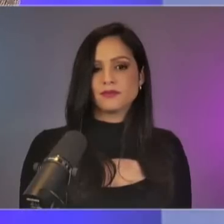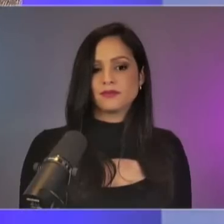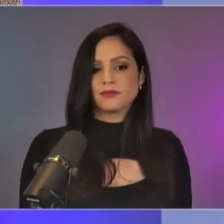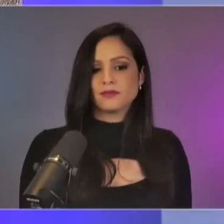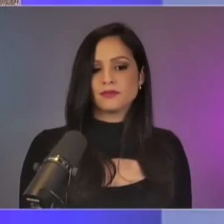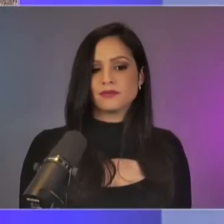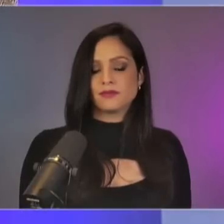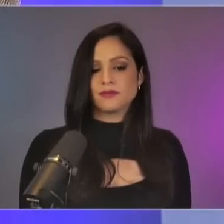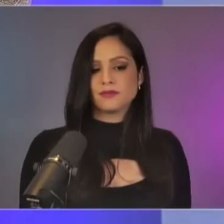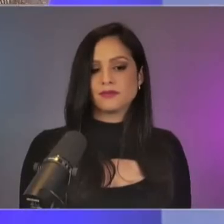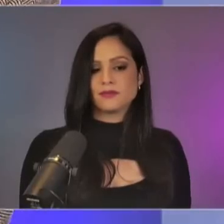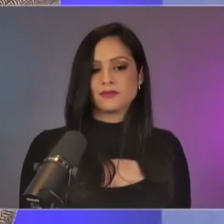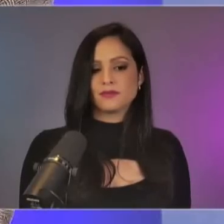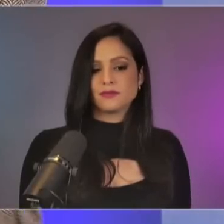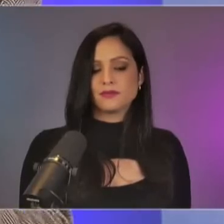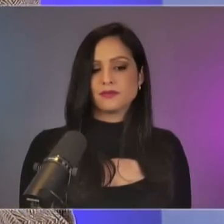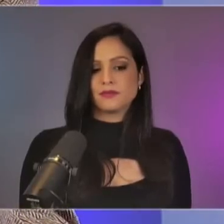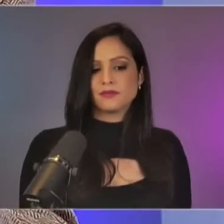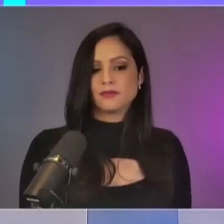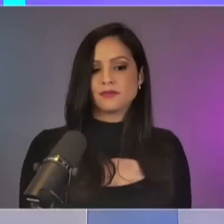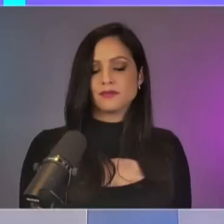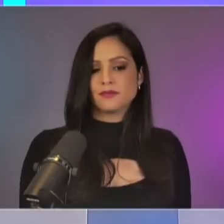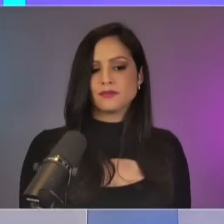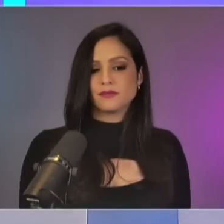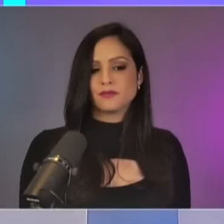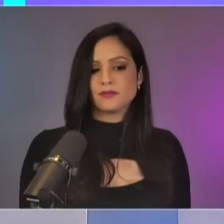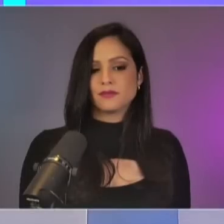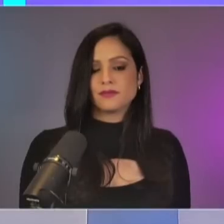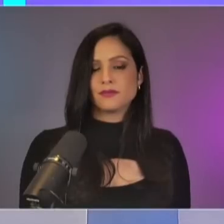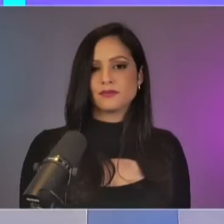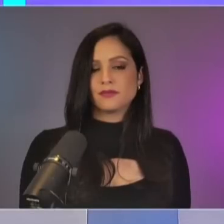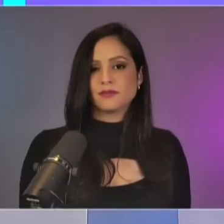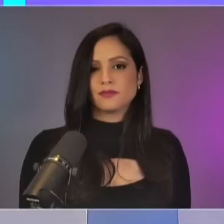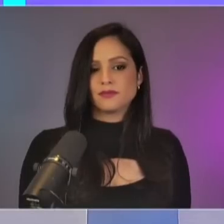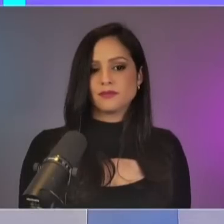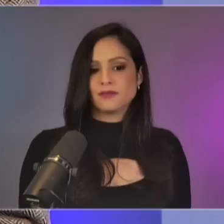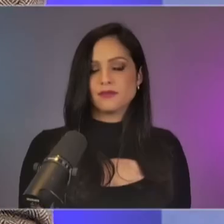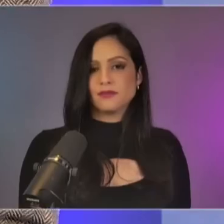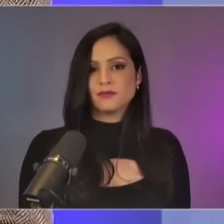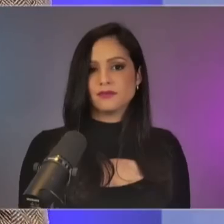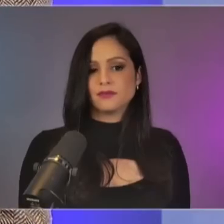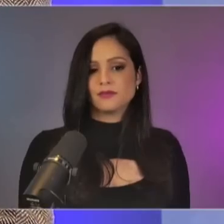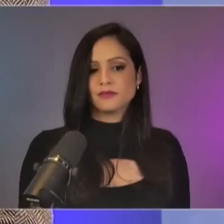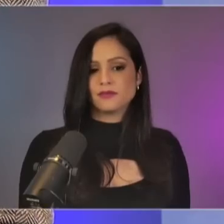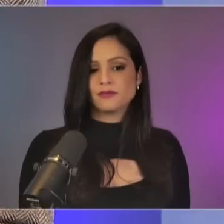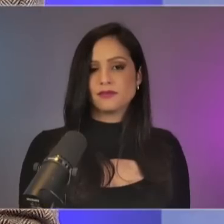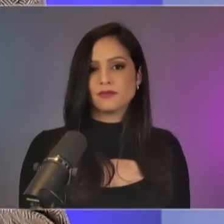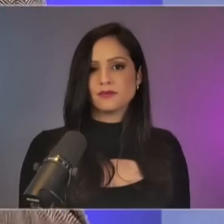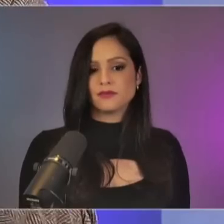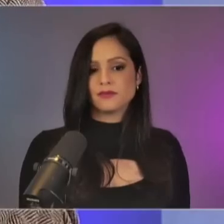modelo y 1950 y ahora son Kim Kardashian entonces la moda es voluble y por tanto de la estética también cambia